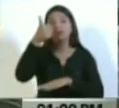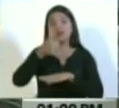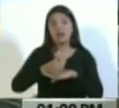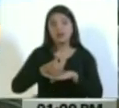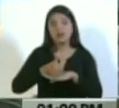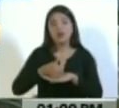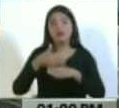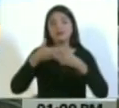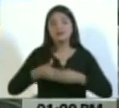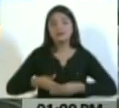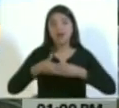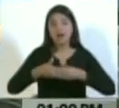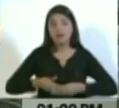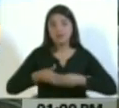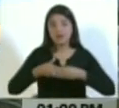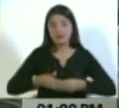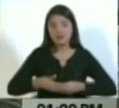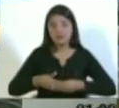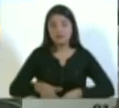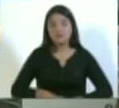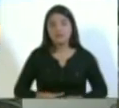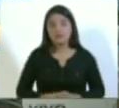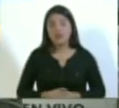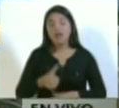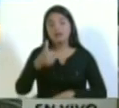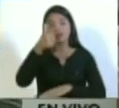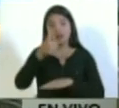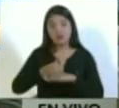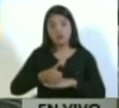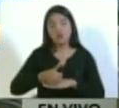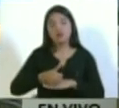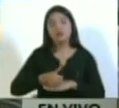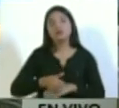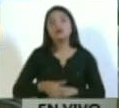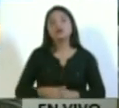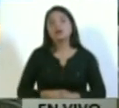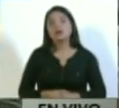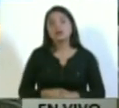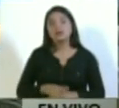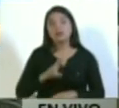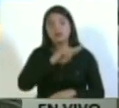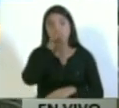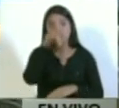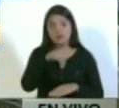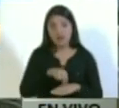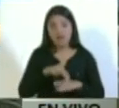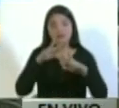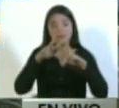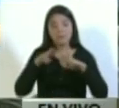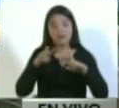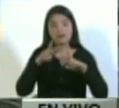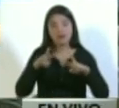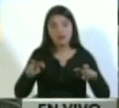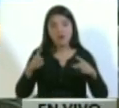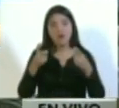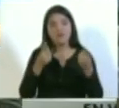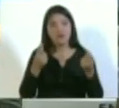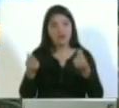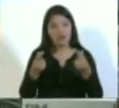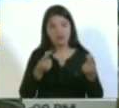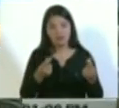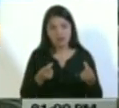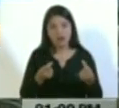del SAIN, del SAREN, el director y jefe de la Unidad Nacional de Investigación Financiera.